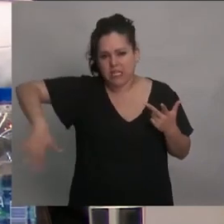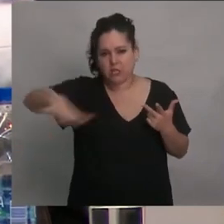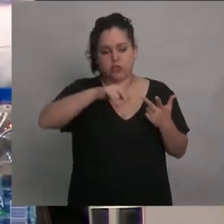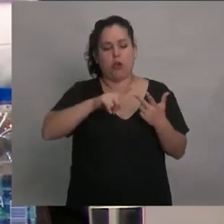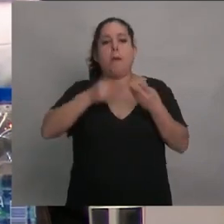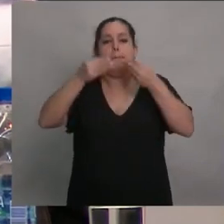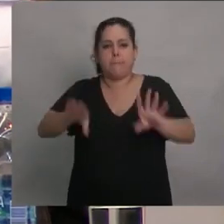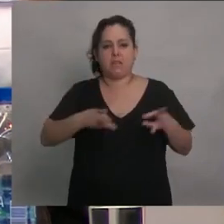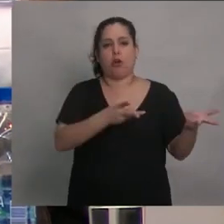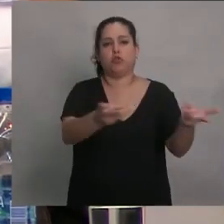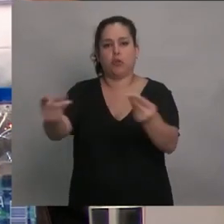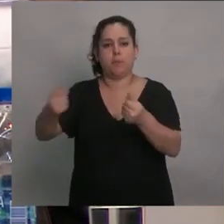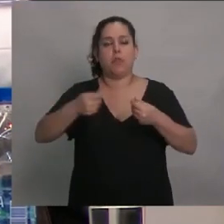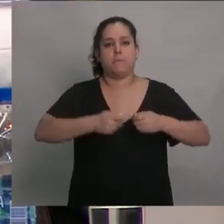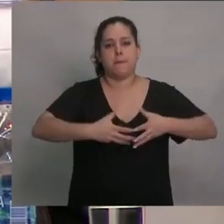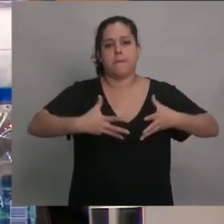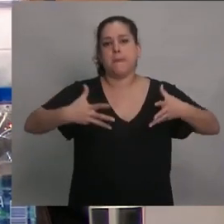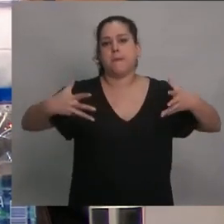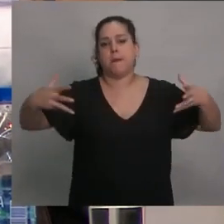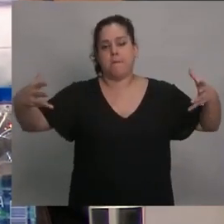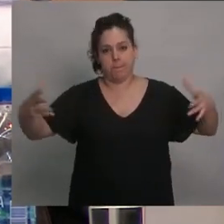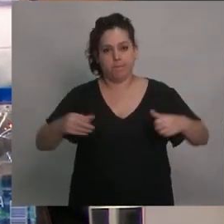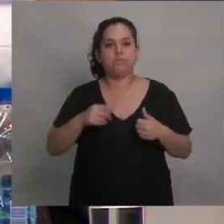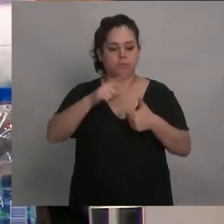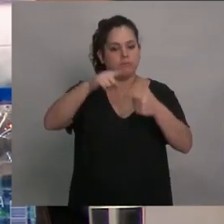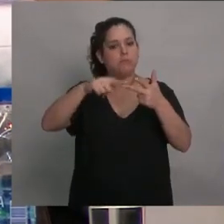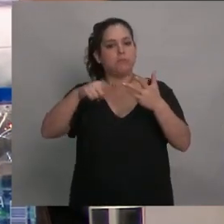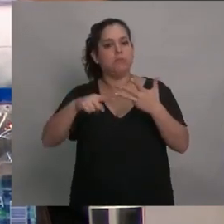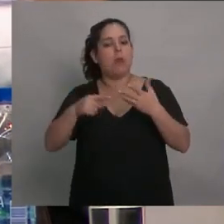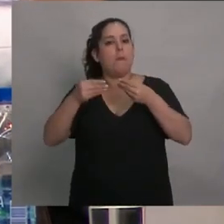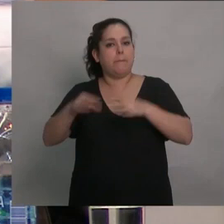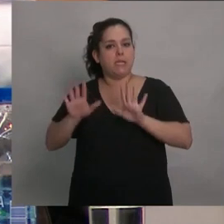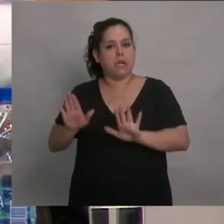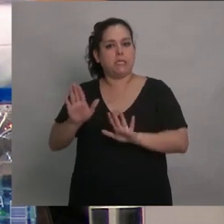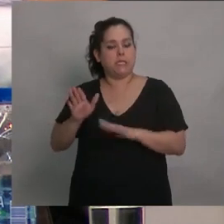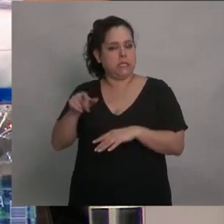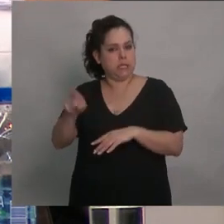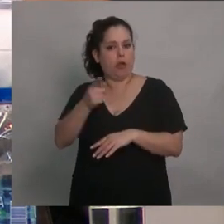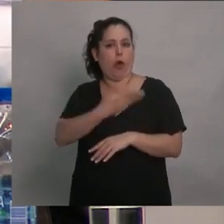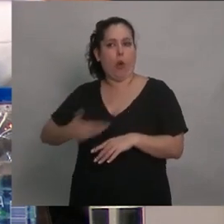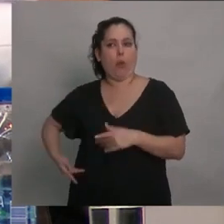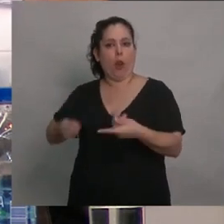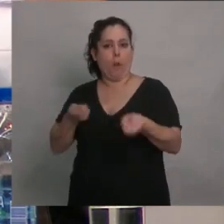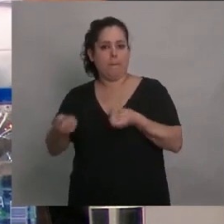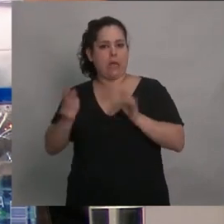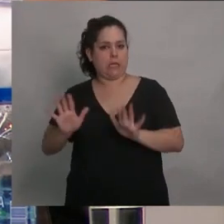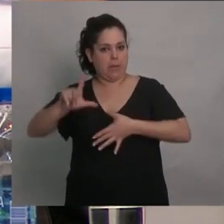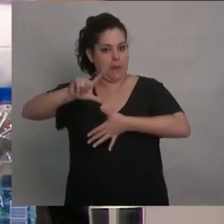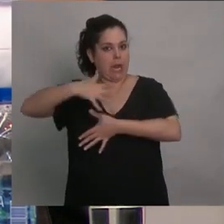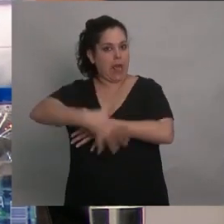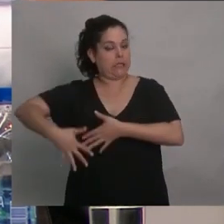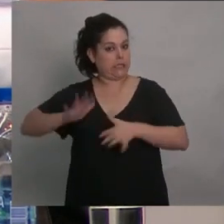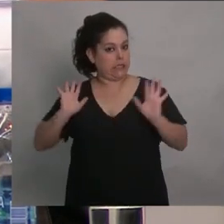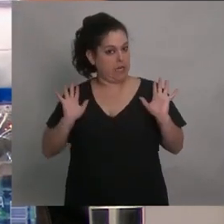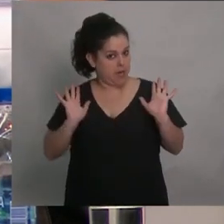del mercado de consumidores, ¿no? Estas son las bases para el fascismo social en América Latina, ¿no? Creo